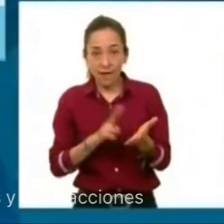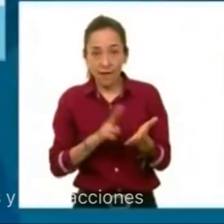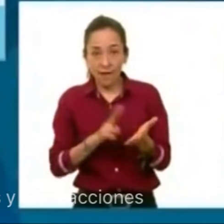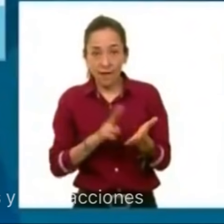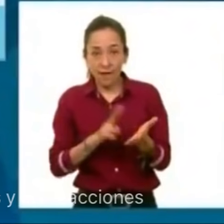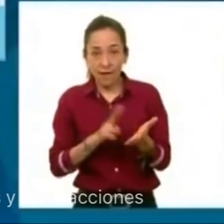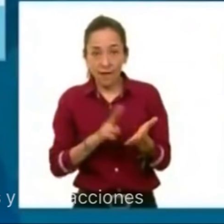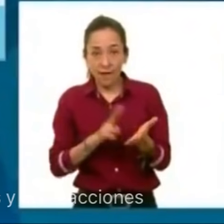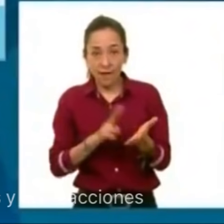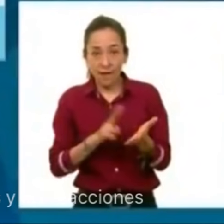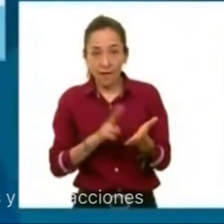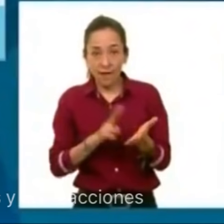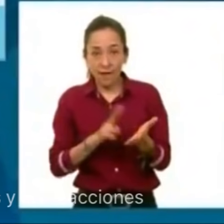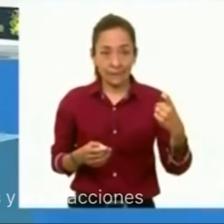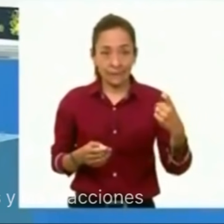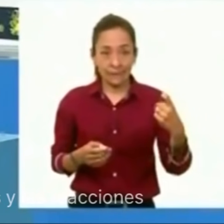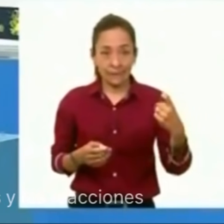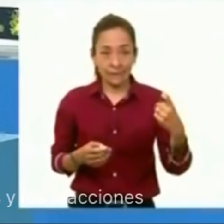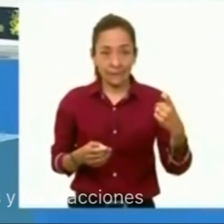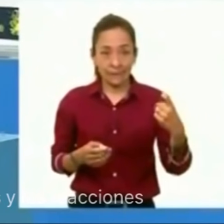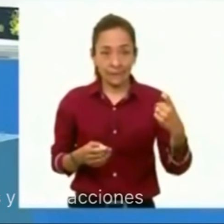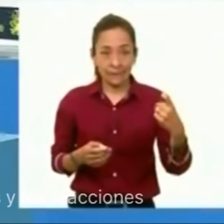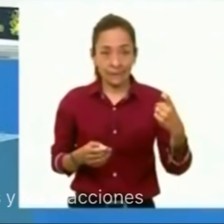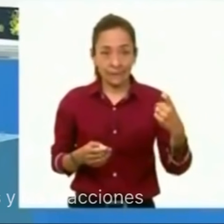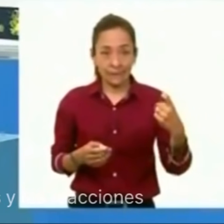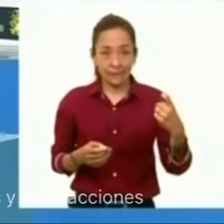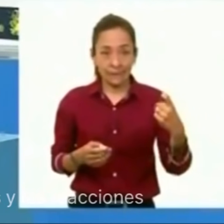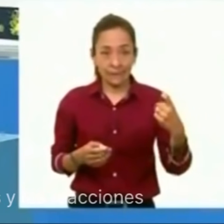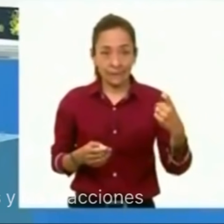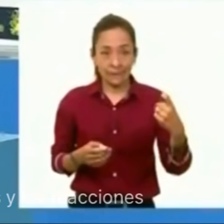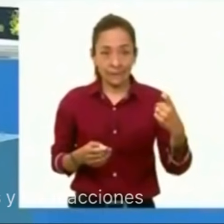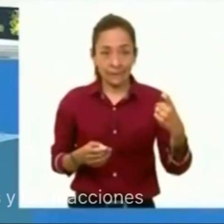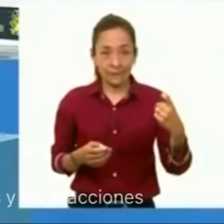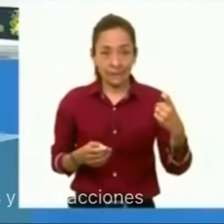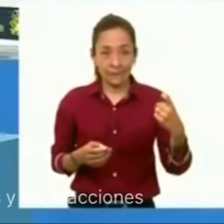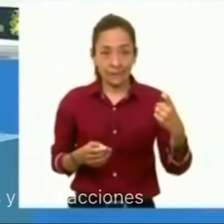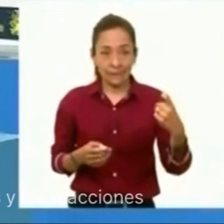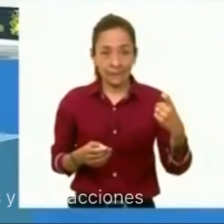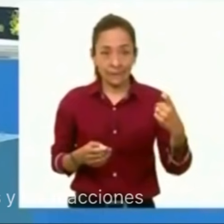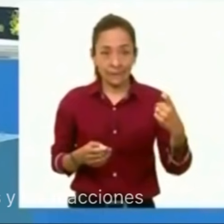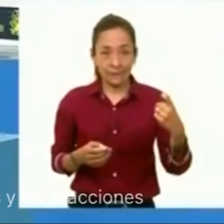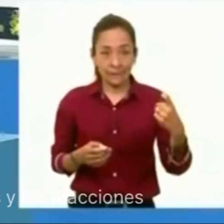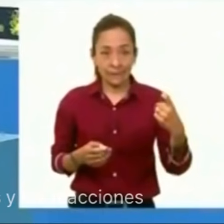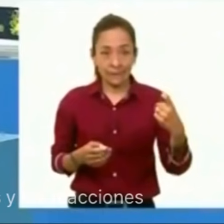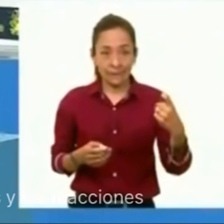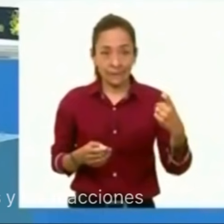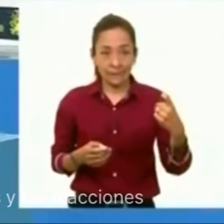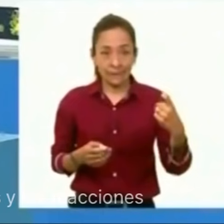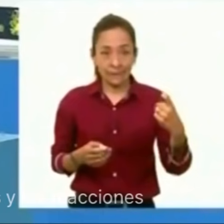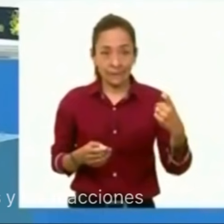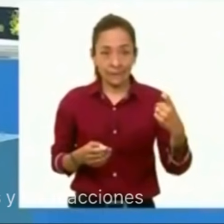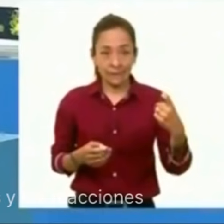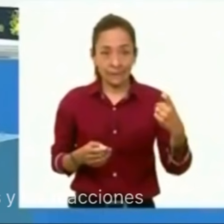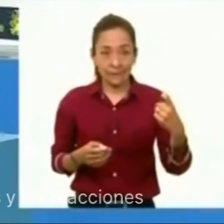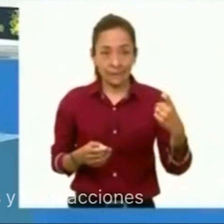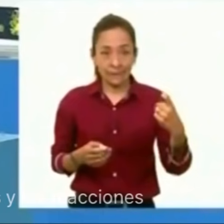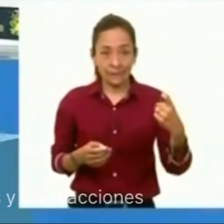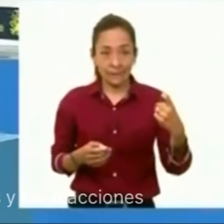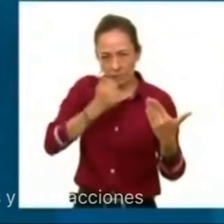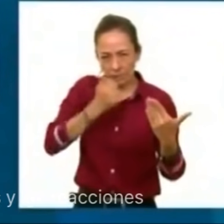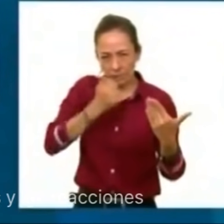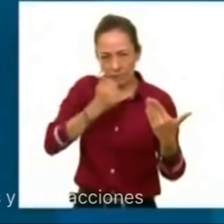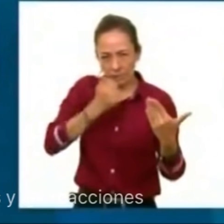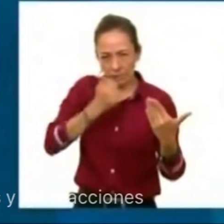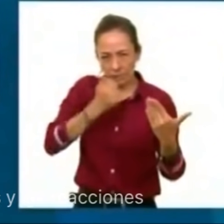400 menos 60 es igual a 340 pesos la tercera alfombra tiene un descuento del 25 por ciento y tiene un costo de 600